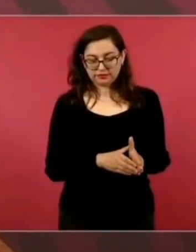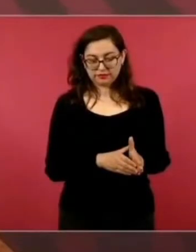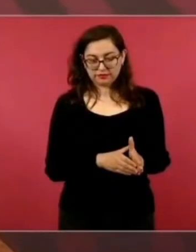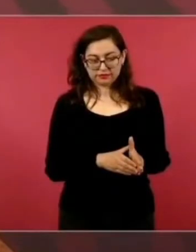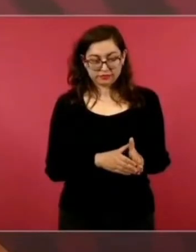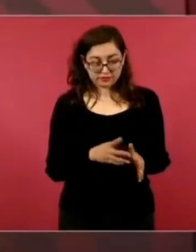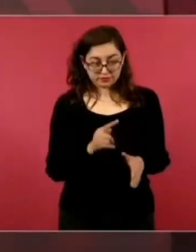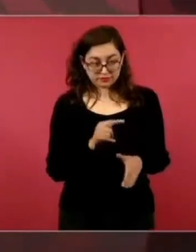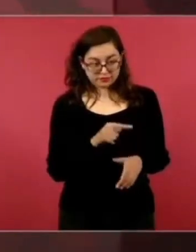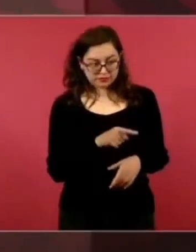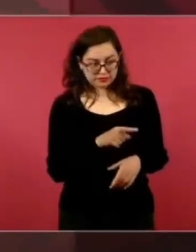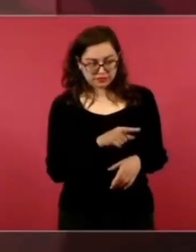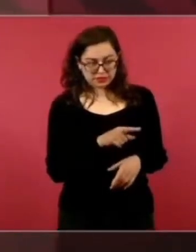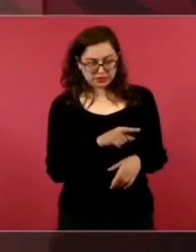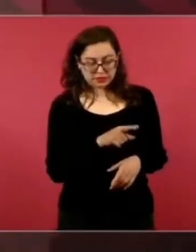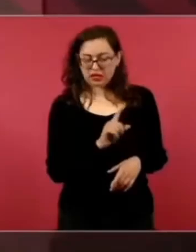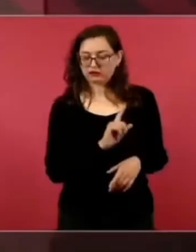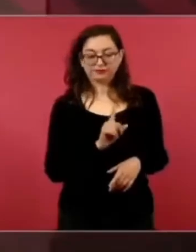Sí.